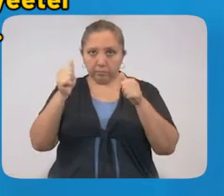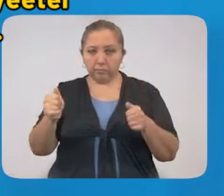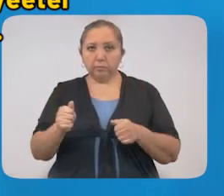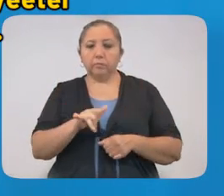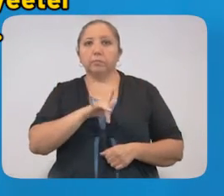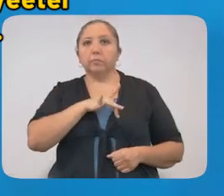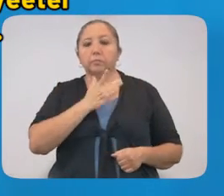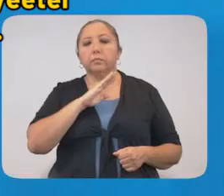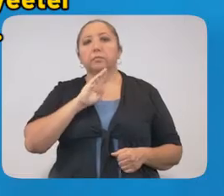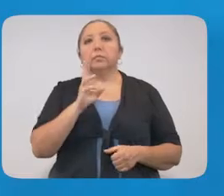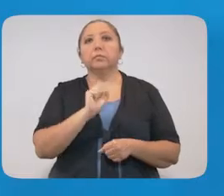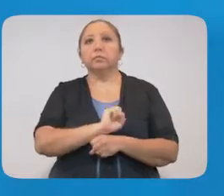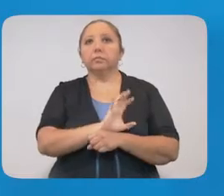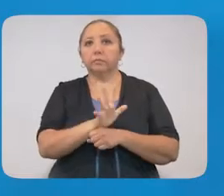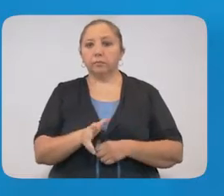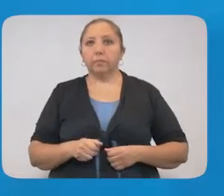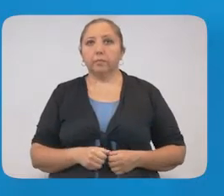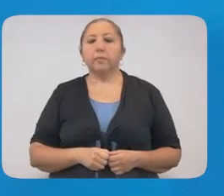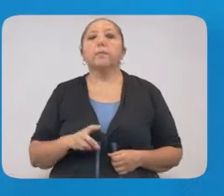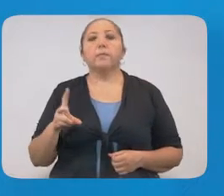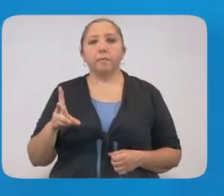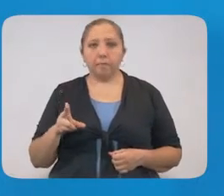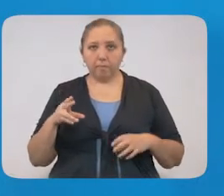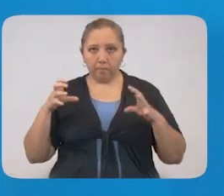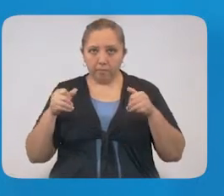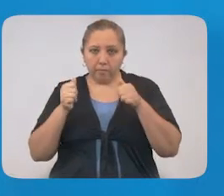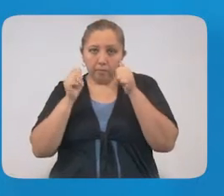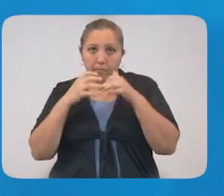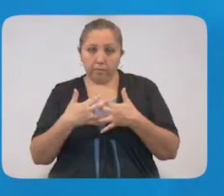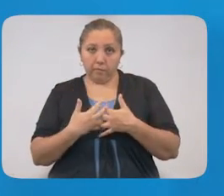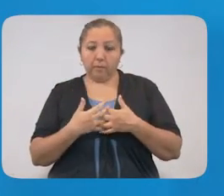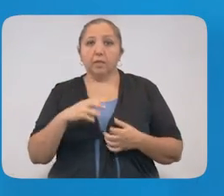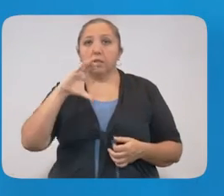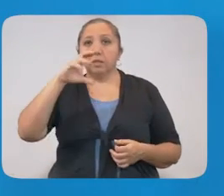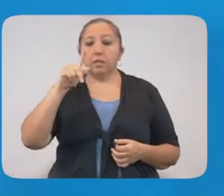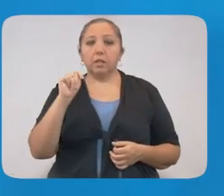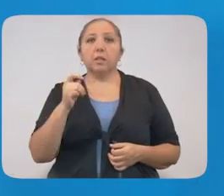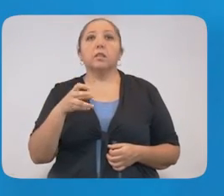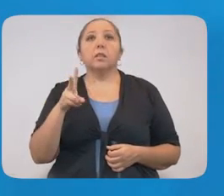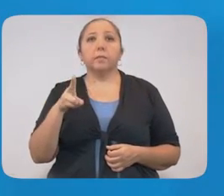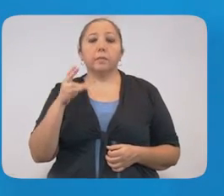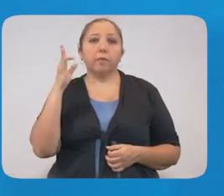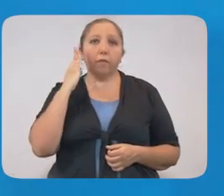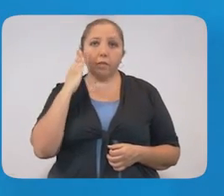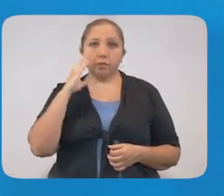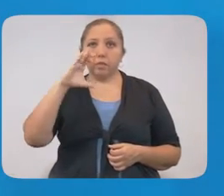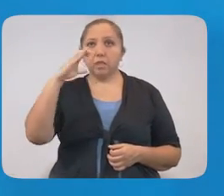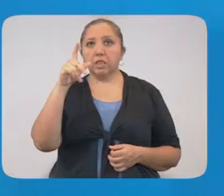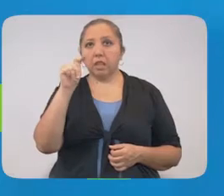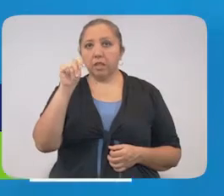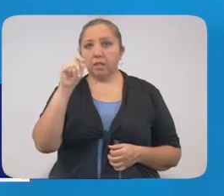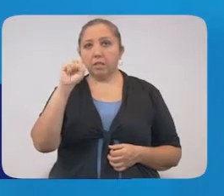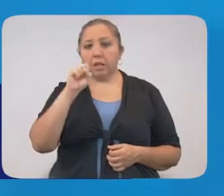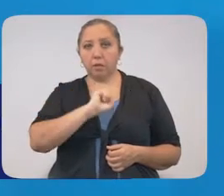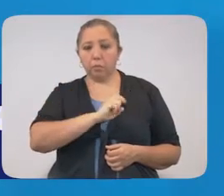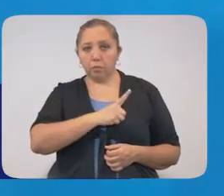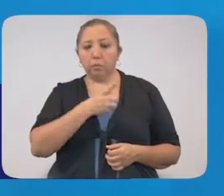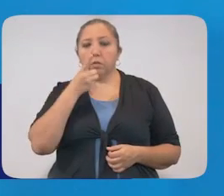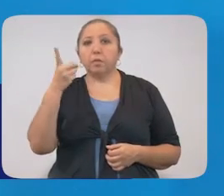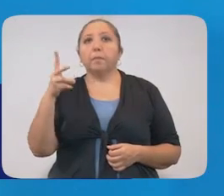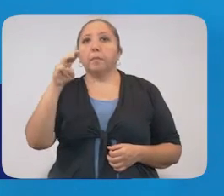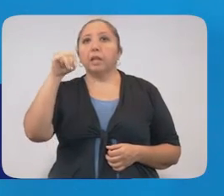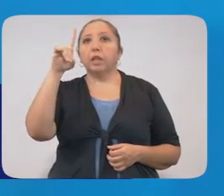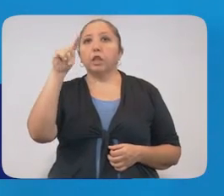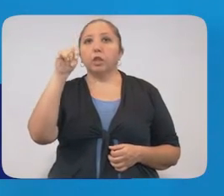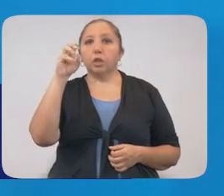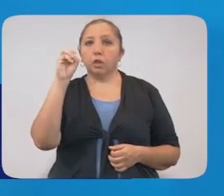los síntomas de coronavirus. También está en funcionamiento el chat de la salud vía la red social de Facebook. La aplicación Meditoc